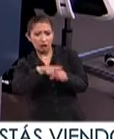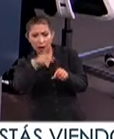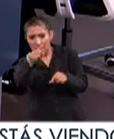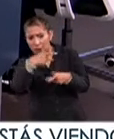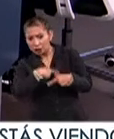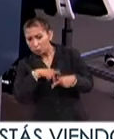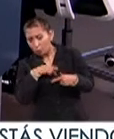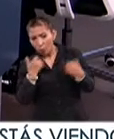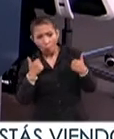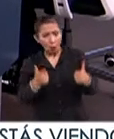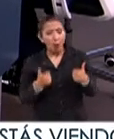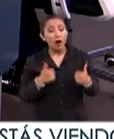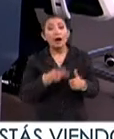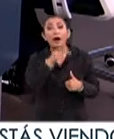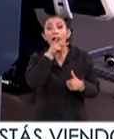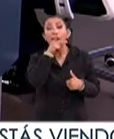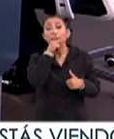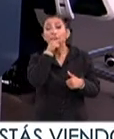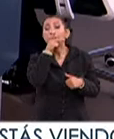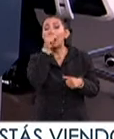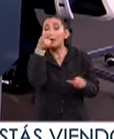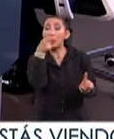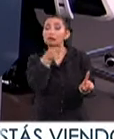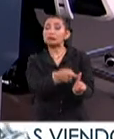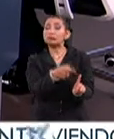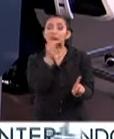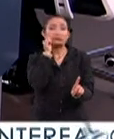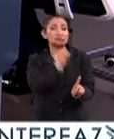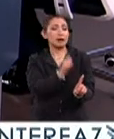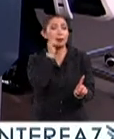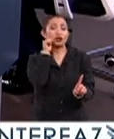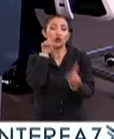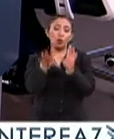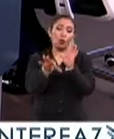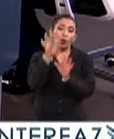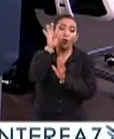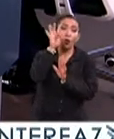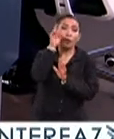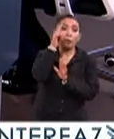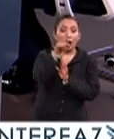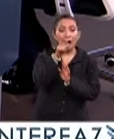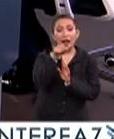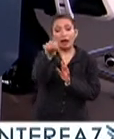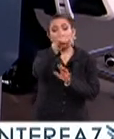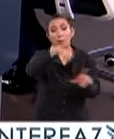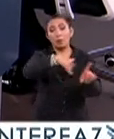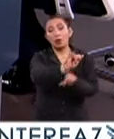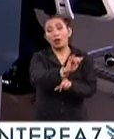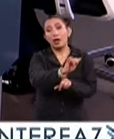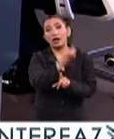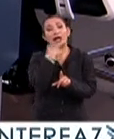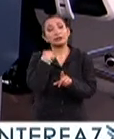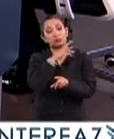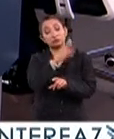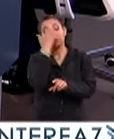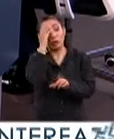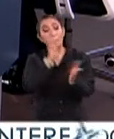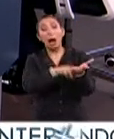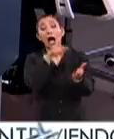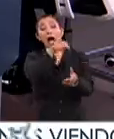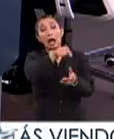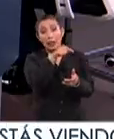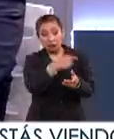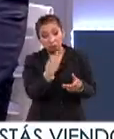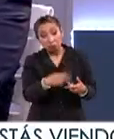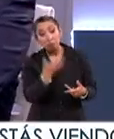personal. Entonces, la palabra más interesante que yo encuentro para atacar el bullying es empezar reconociendo a los demás,